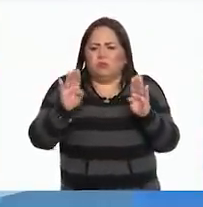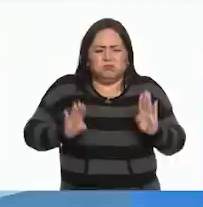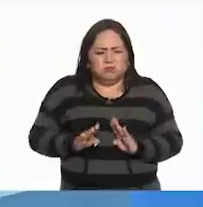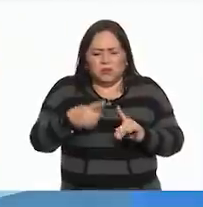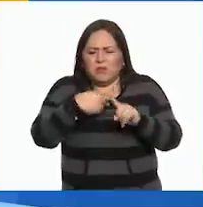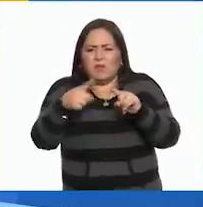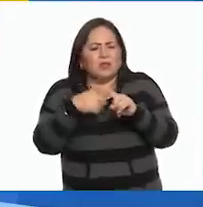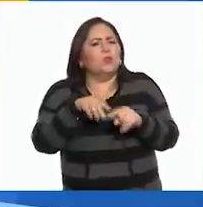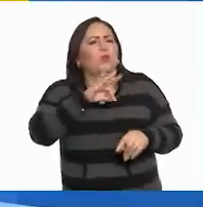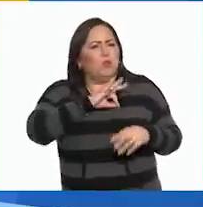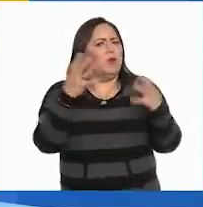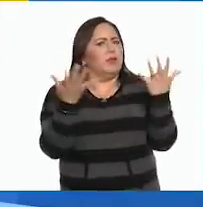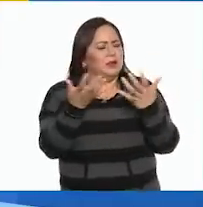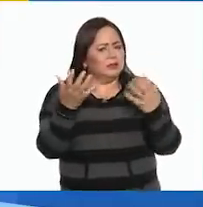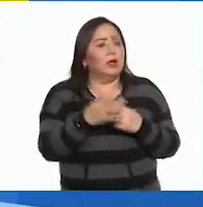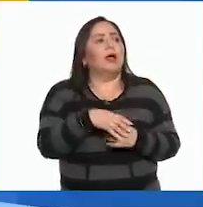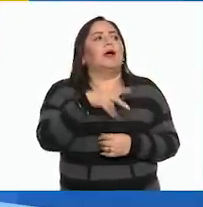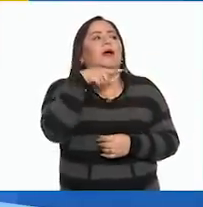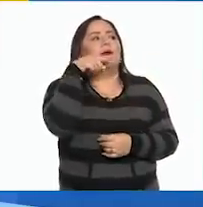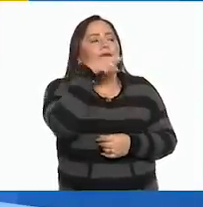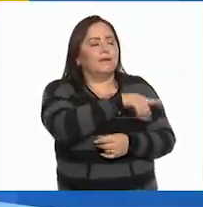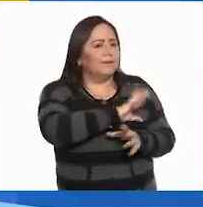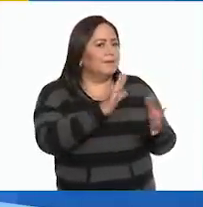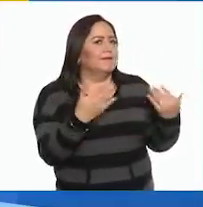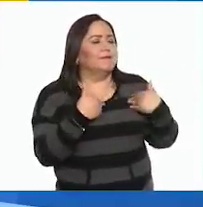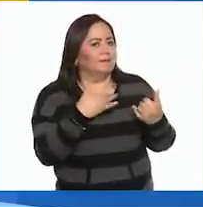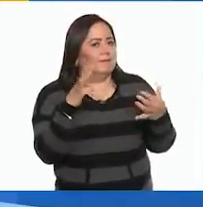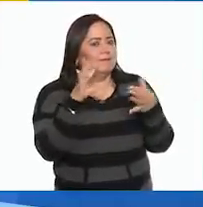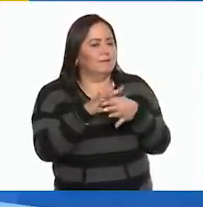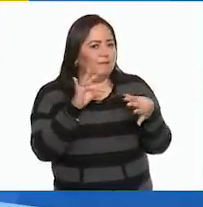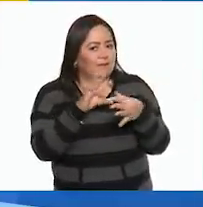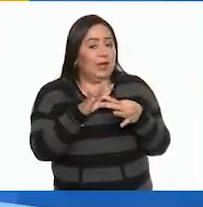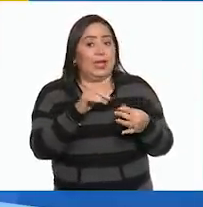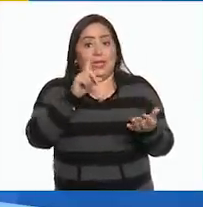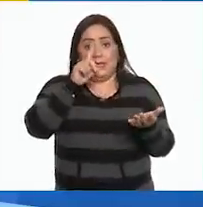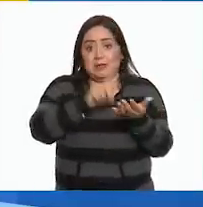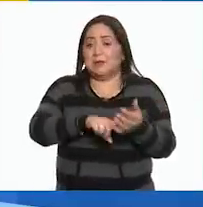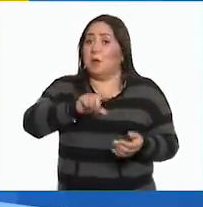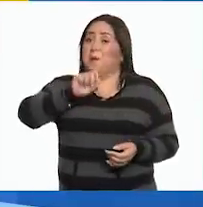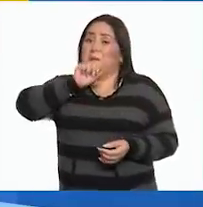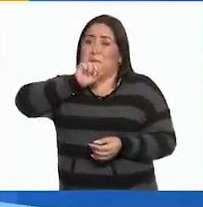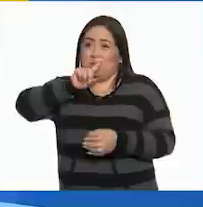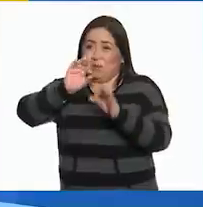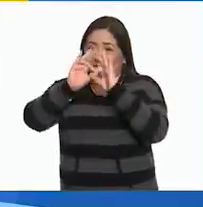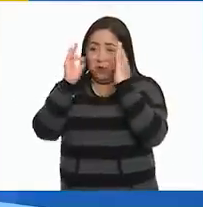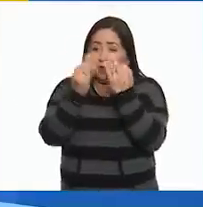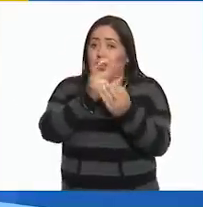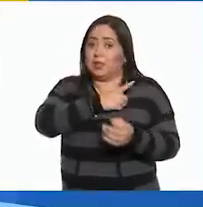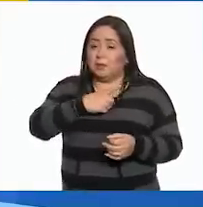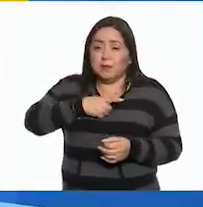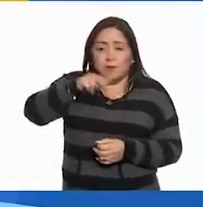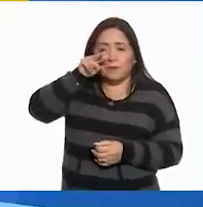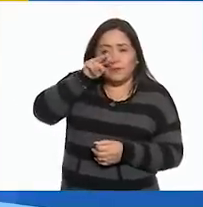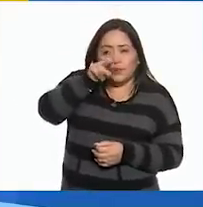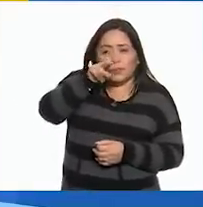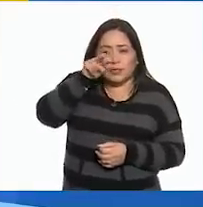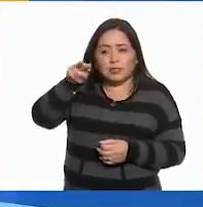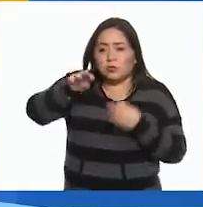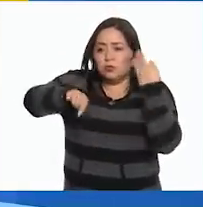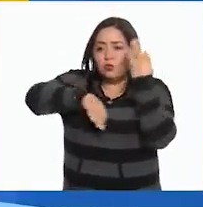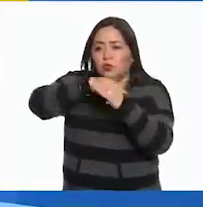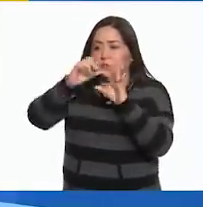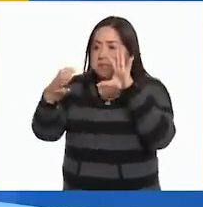de sucesiones. Lo que nos estás diciendo, maestro, es que de la misma forma debemos fijarnos en todos los aspectos